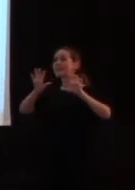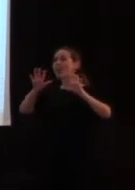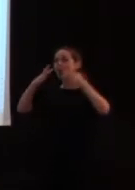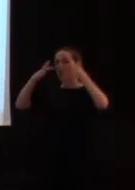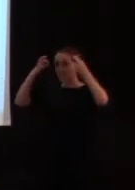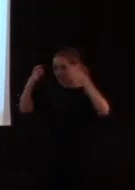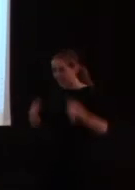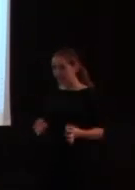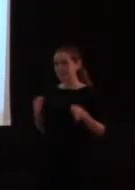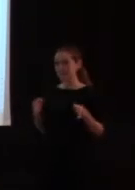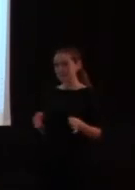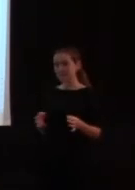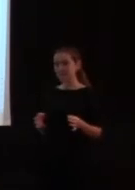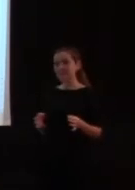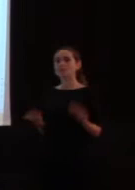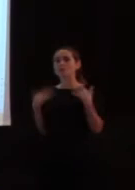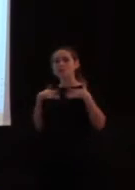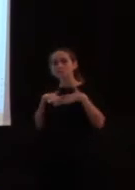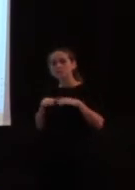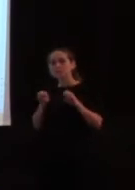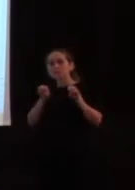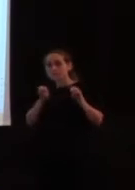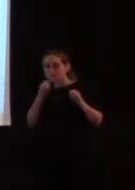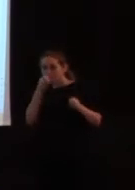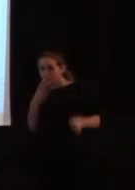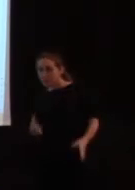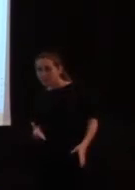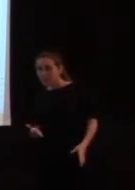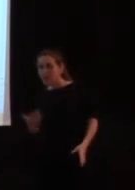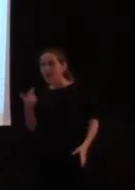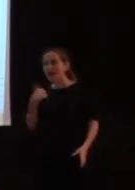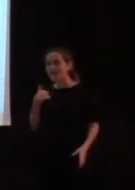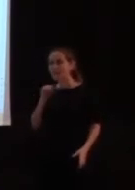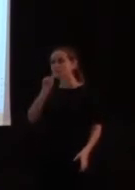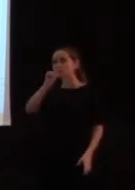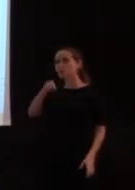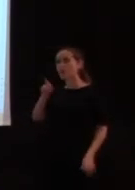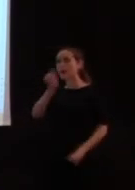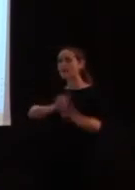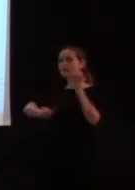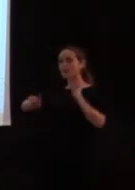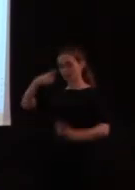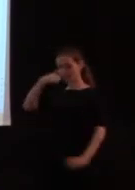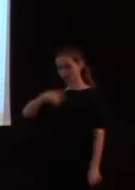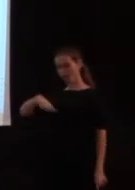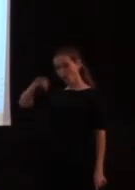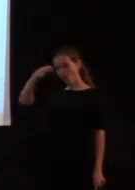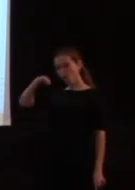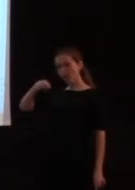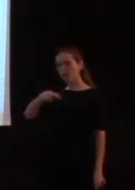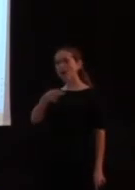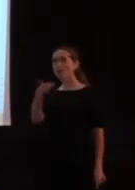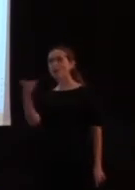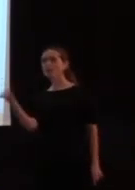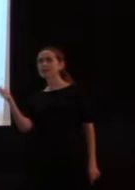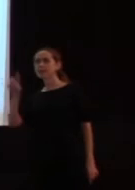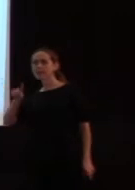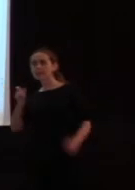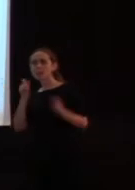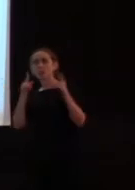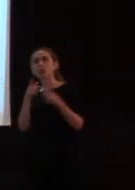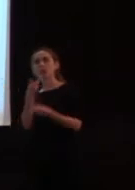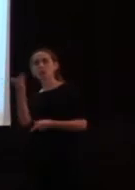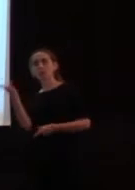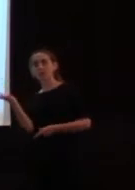hipersensibilizados sobre aquel punto para ver si era un problema solamente suyo o es que había muchas personas que tenían el mismo problema. ¿Me explico? Por tanto, hay momentos